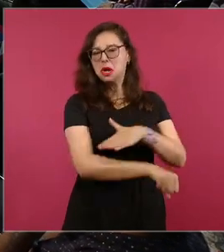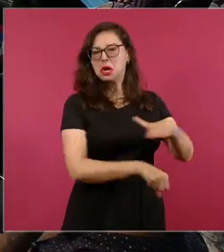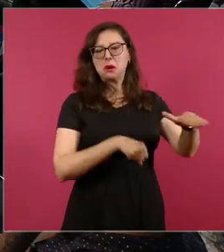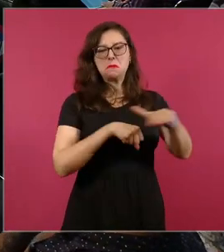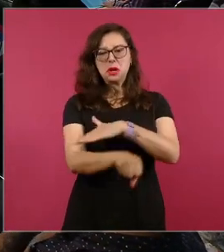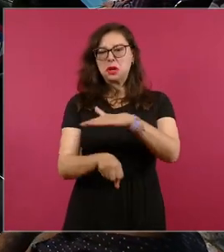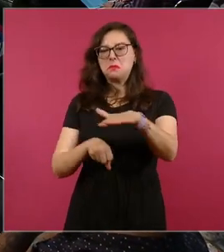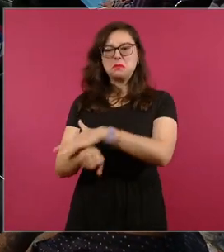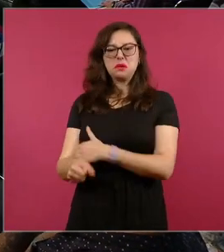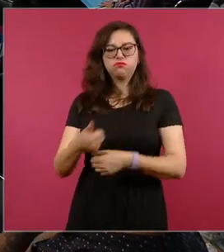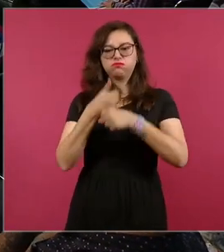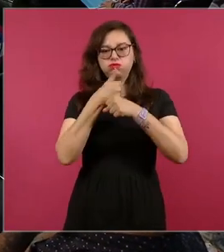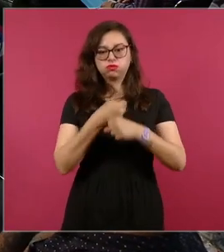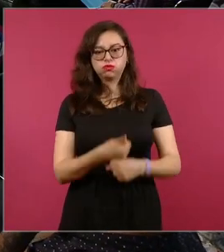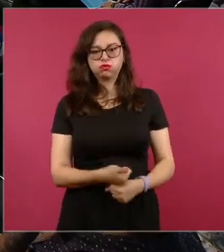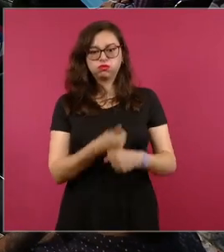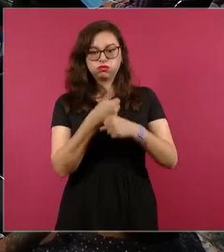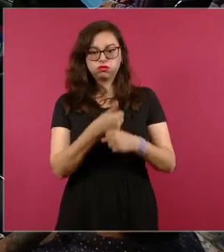donde